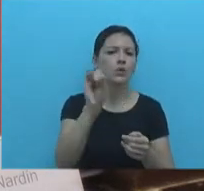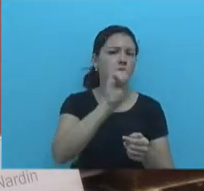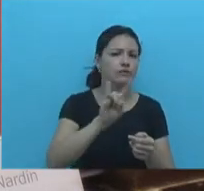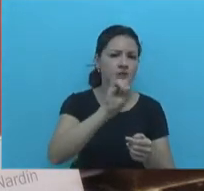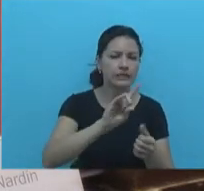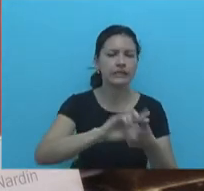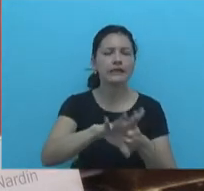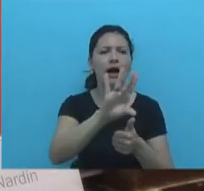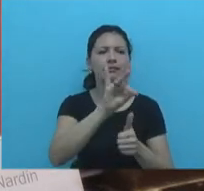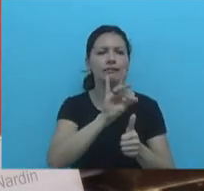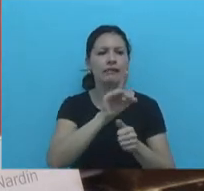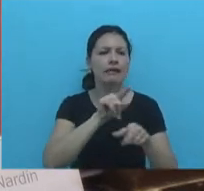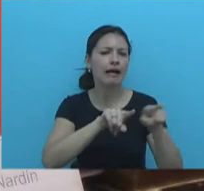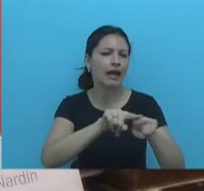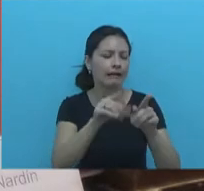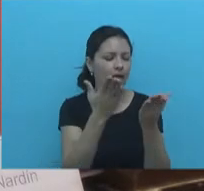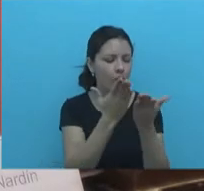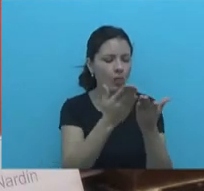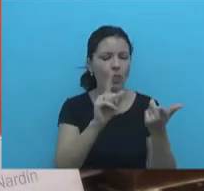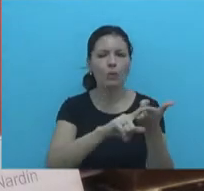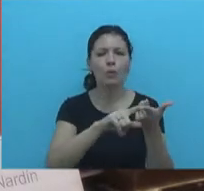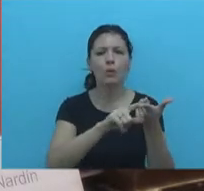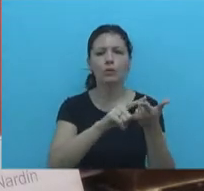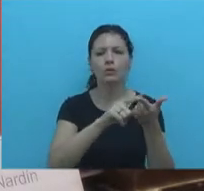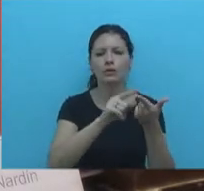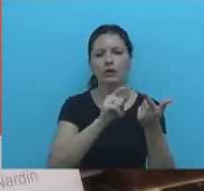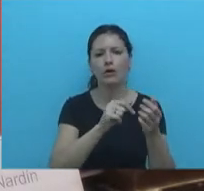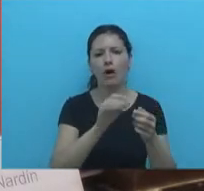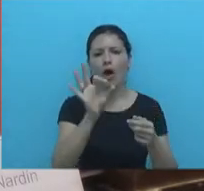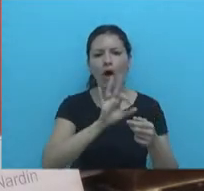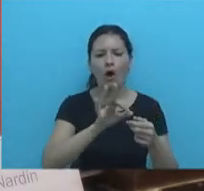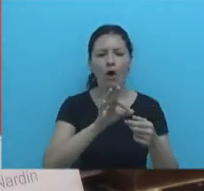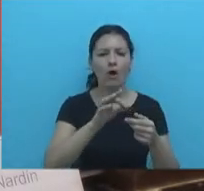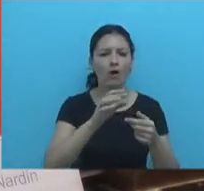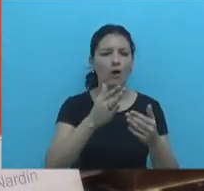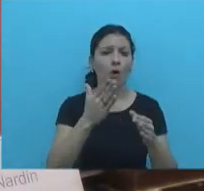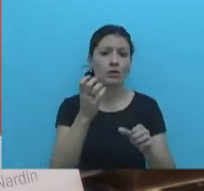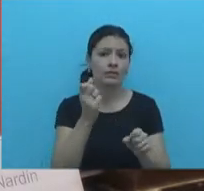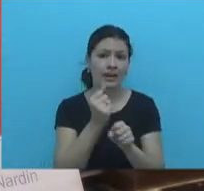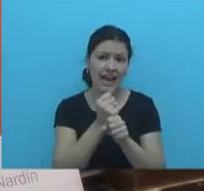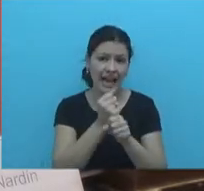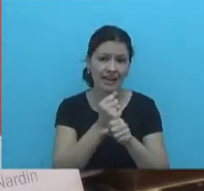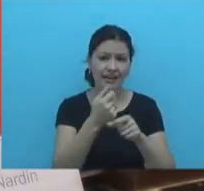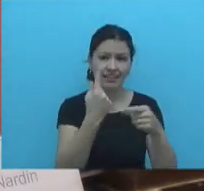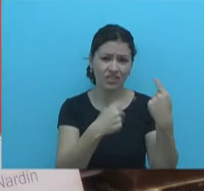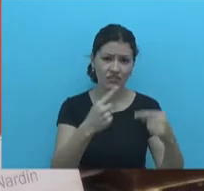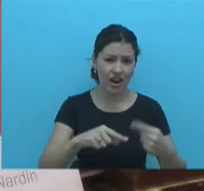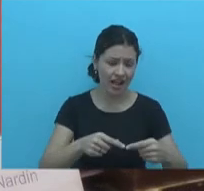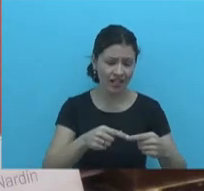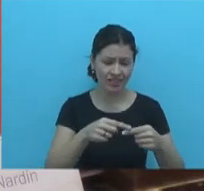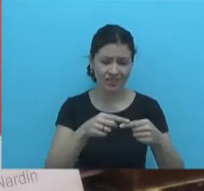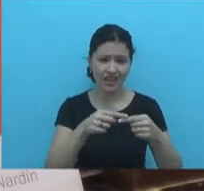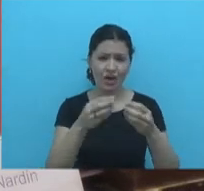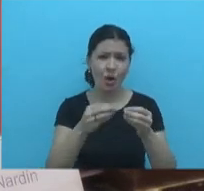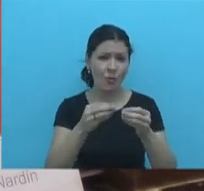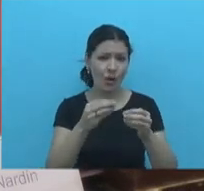montón de cuestiones para ver. Y si se elige ir directamente a trabajar, hay un montón de cuestiones también para ver dentro de cómo insertarse